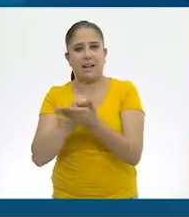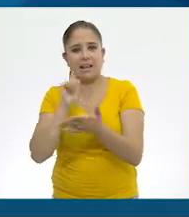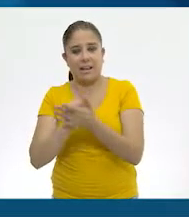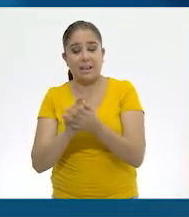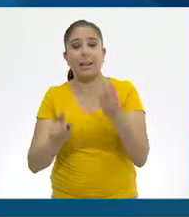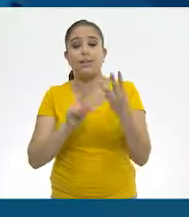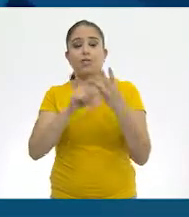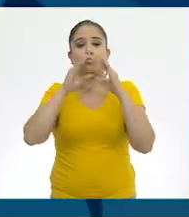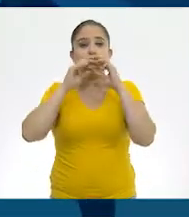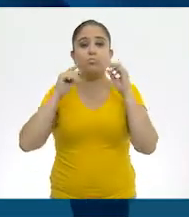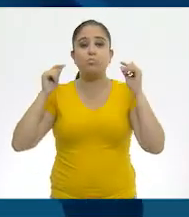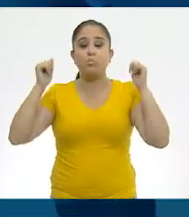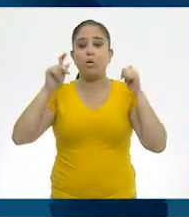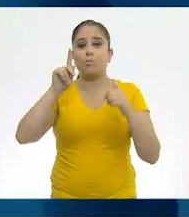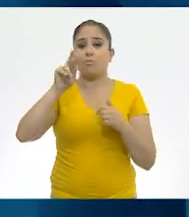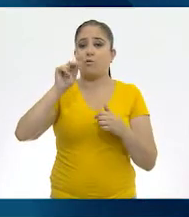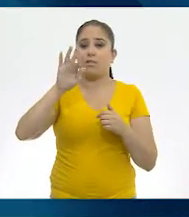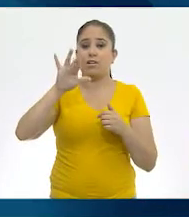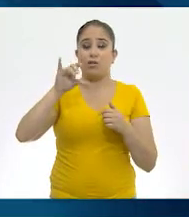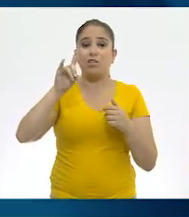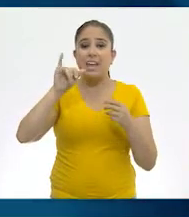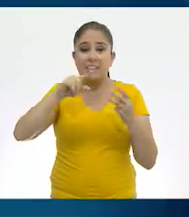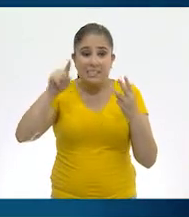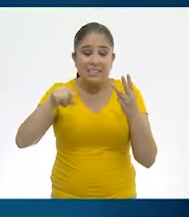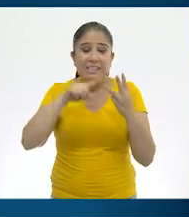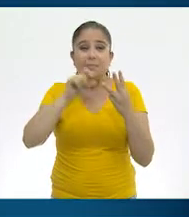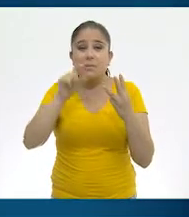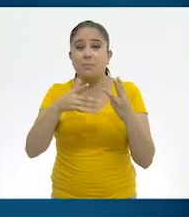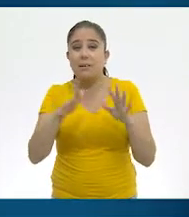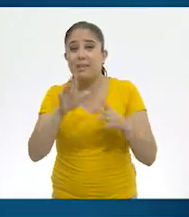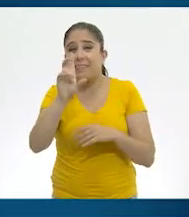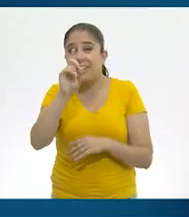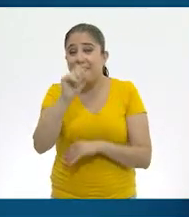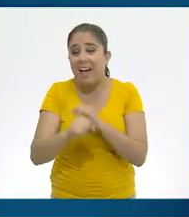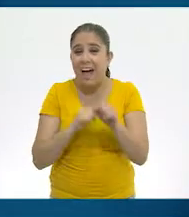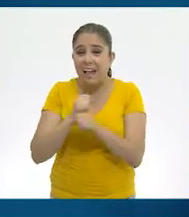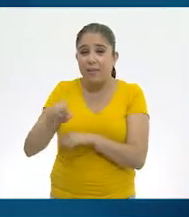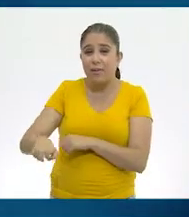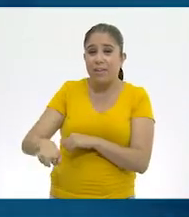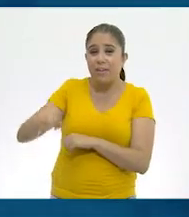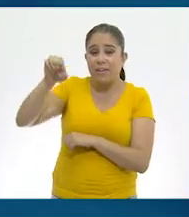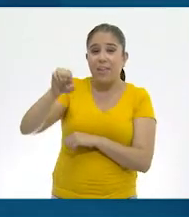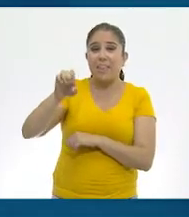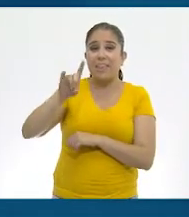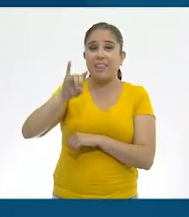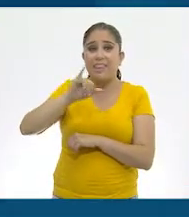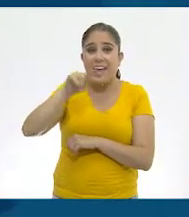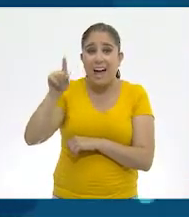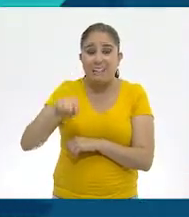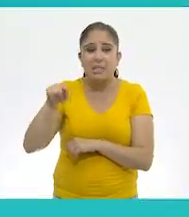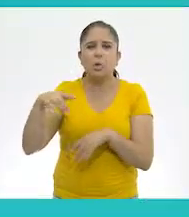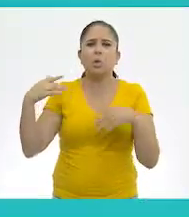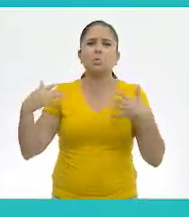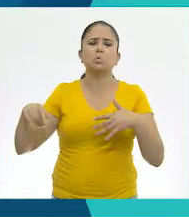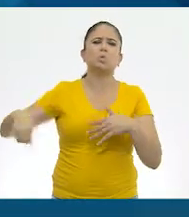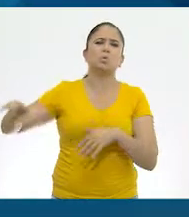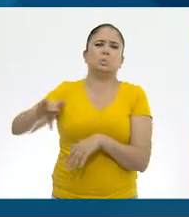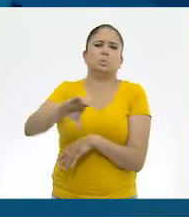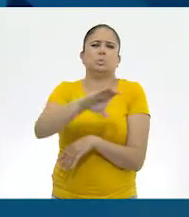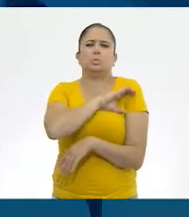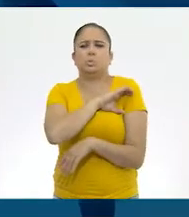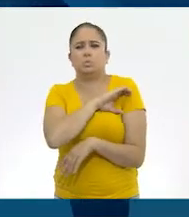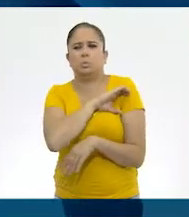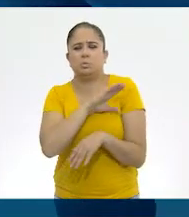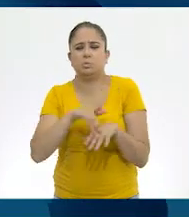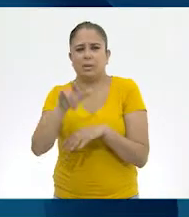estaba Porfirio Díaz, que en esa época rondaba apenas los 30 años y Díaz era enormemente popular por sus hazañas